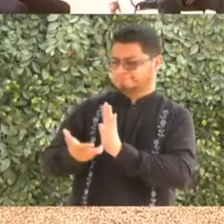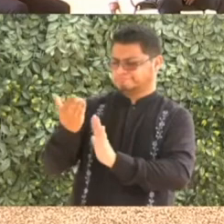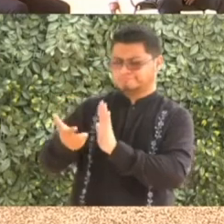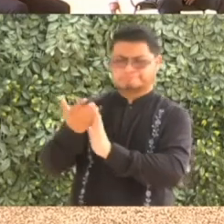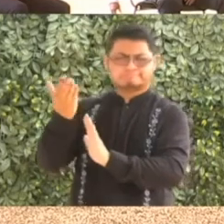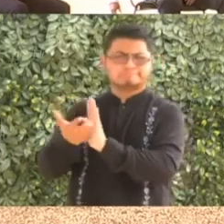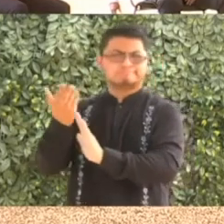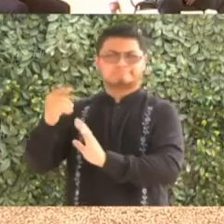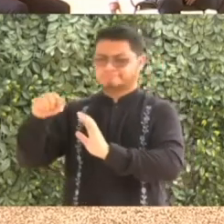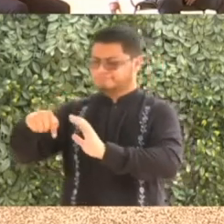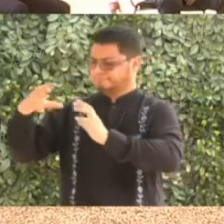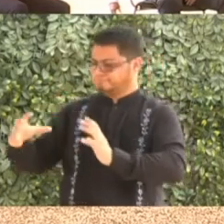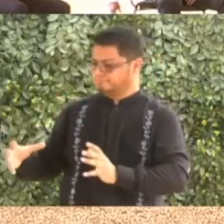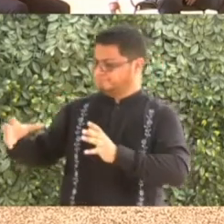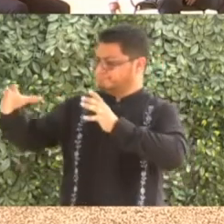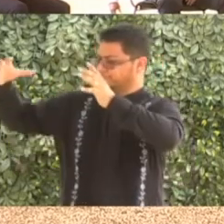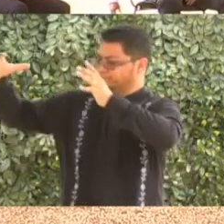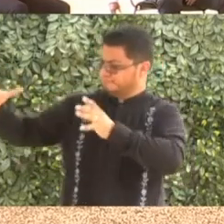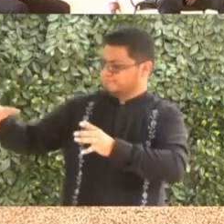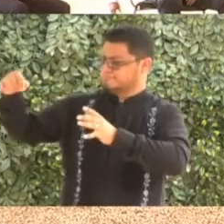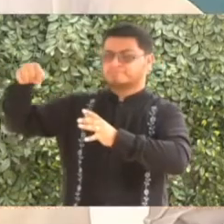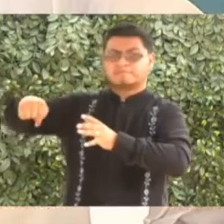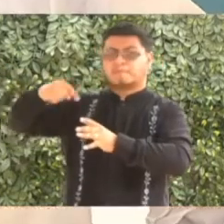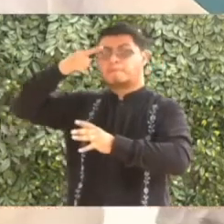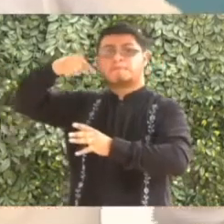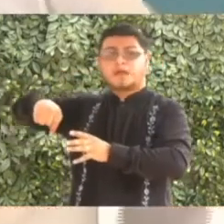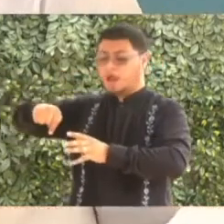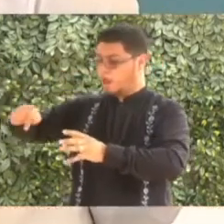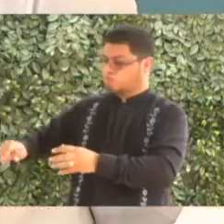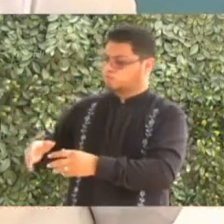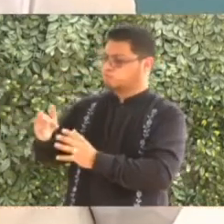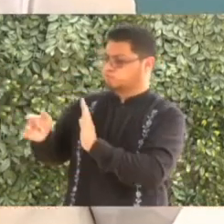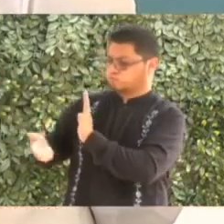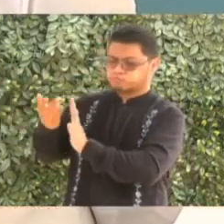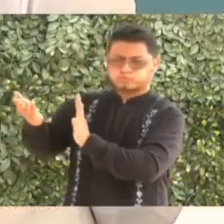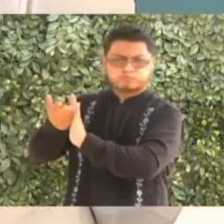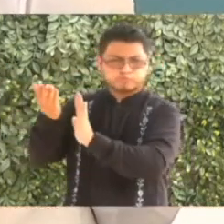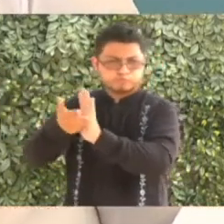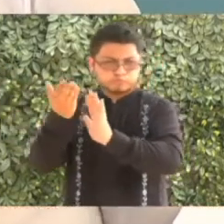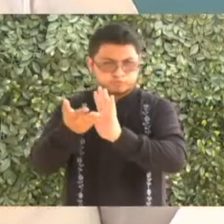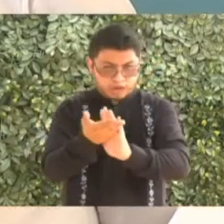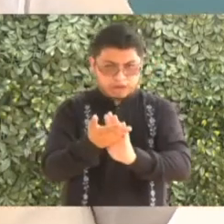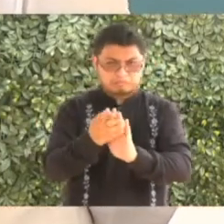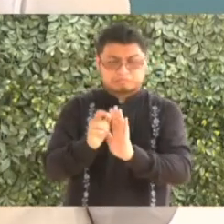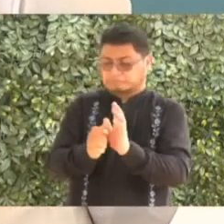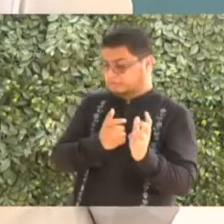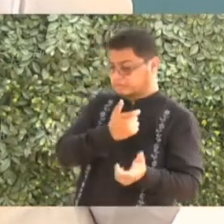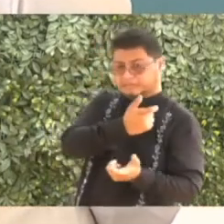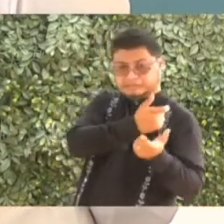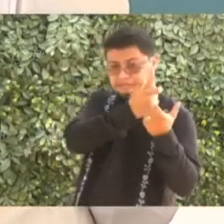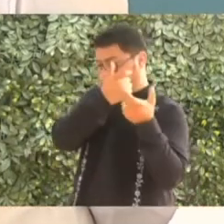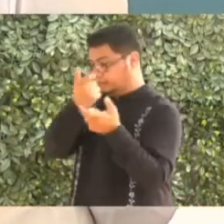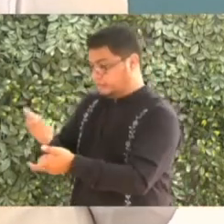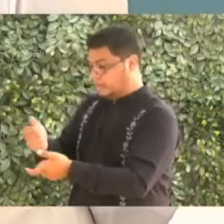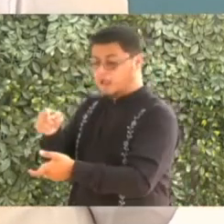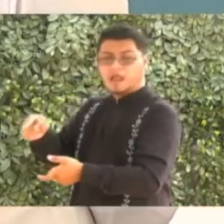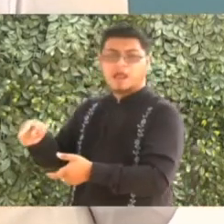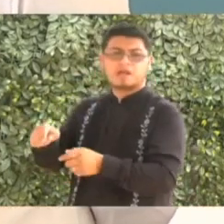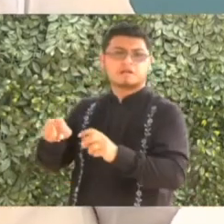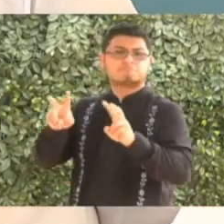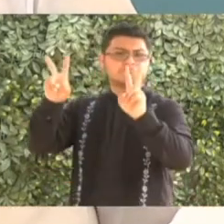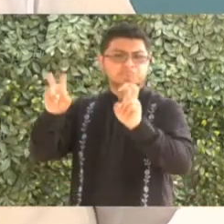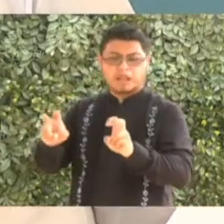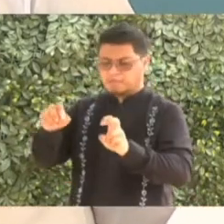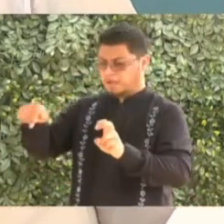elementos prefabricados en Uncán, Yucatán. Asimismo, se contempla una gran inversión en la planta de fabricación de